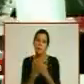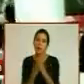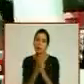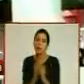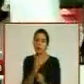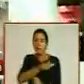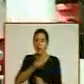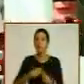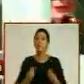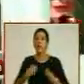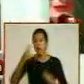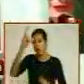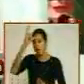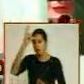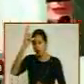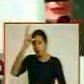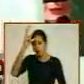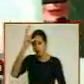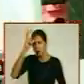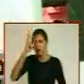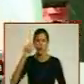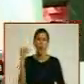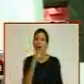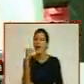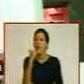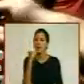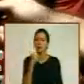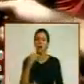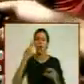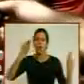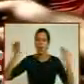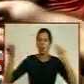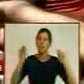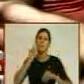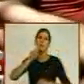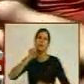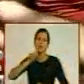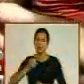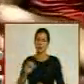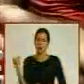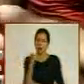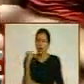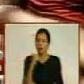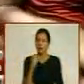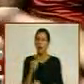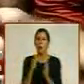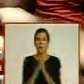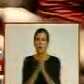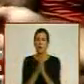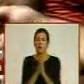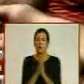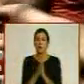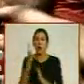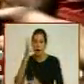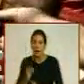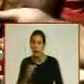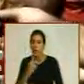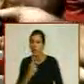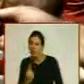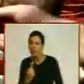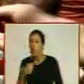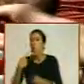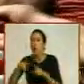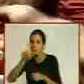falconianos mantener la calma ante falsos rumores. Que no caigamos en eso de estar creyendo lo que dicen